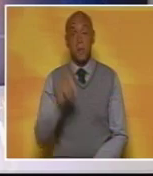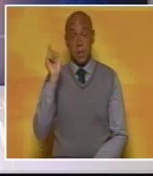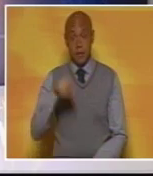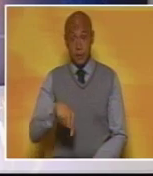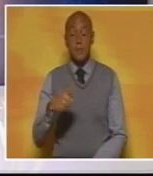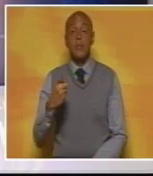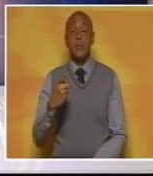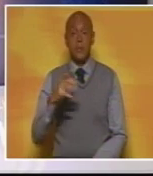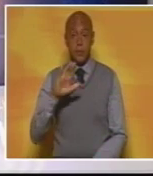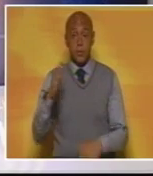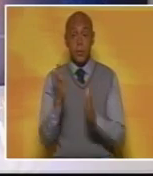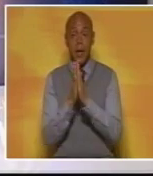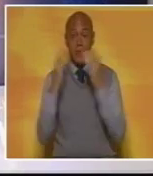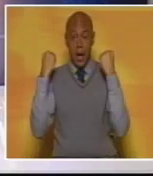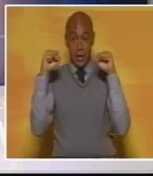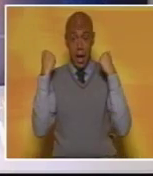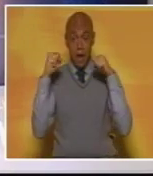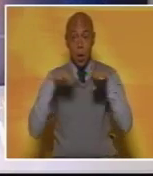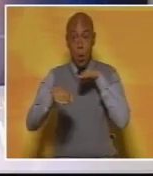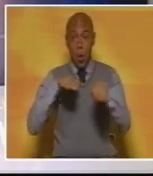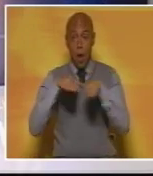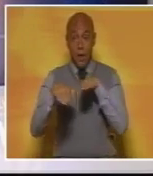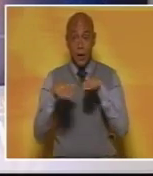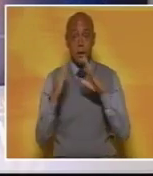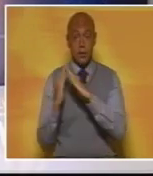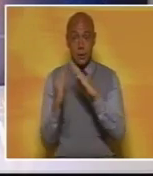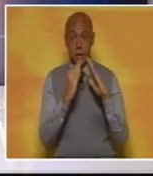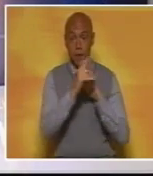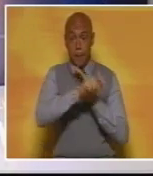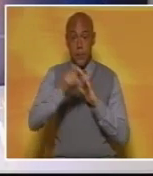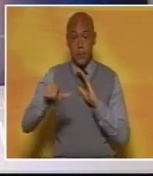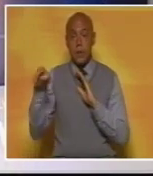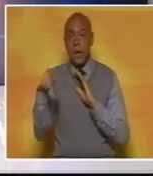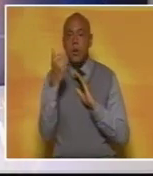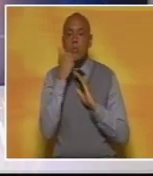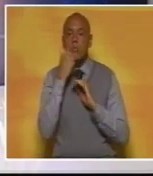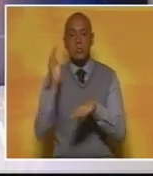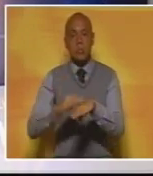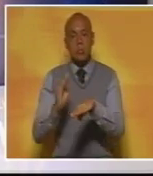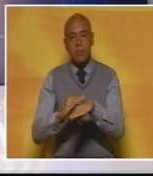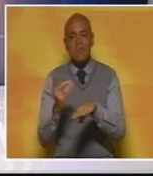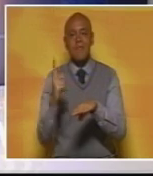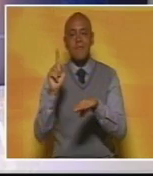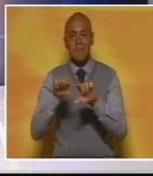Habitantes de San Carlos, en el estado Cojedes, denuncian fallas en el suministro de agua debido a la